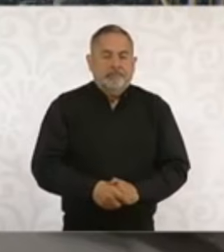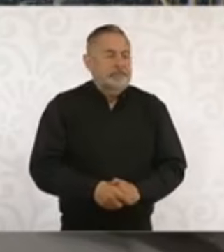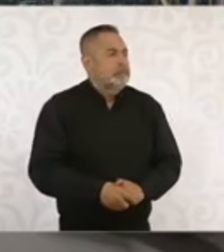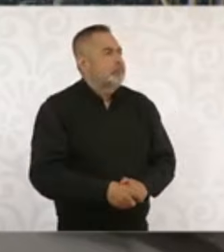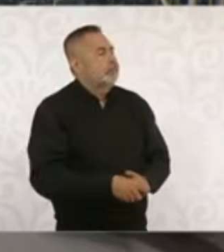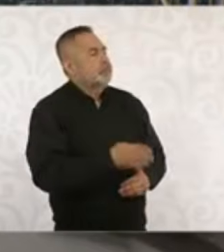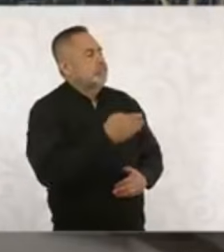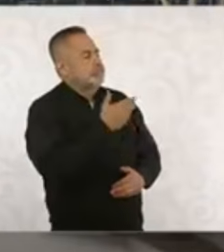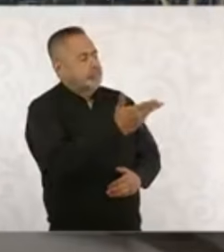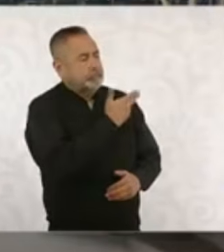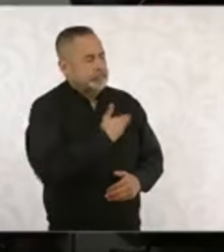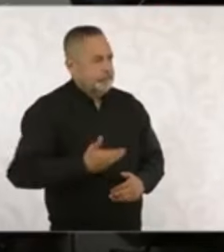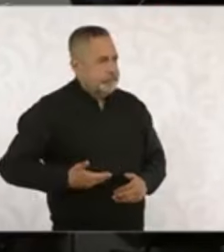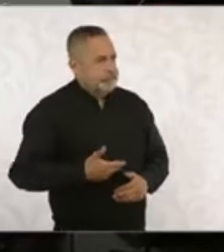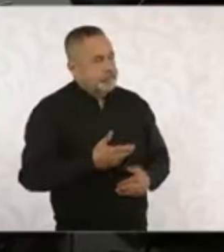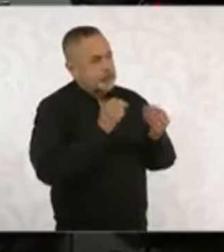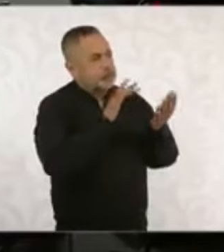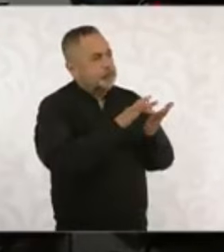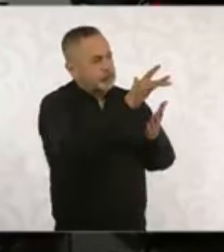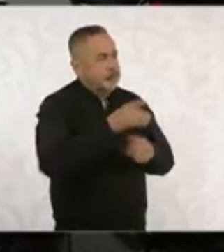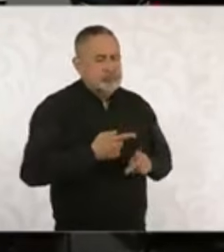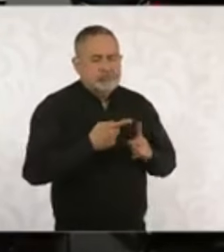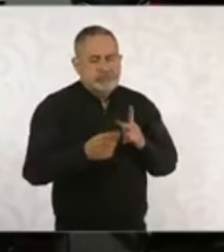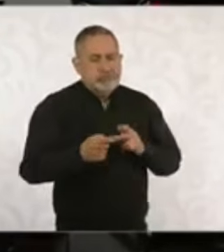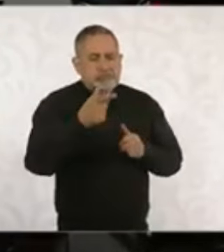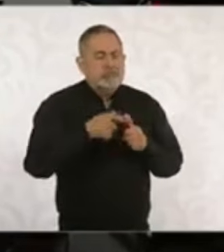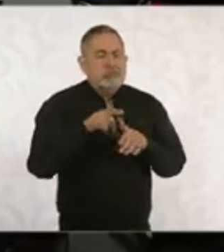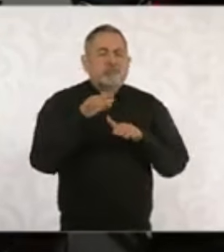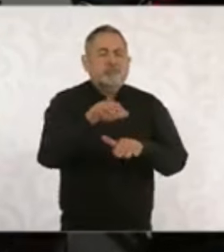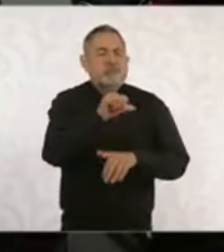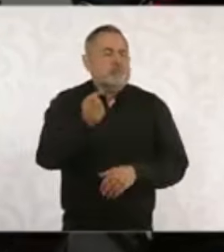Presidenta Claudia, buenos días, muchas gracias. Quería empezar con el tema de salud.